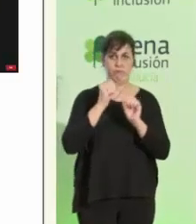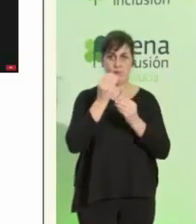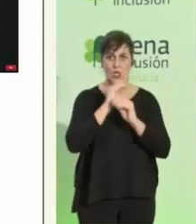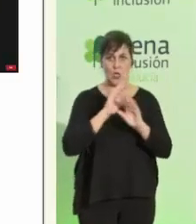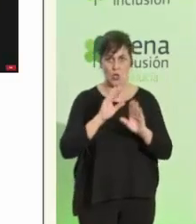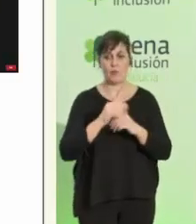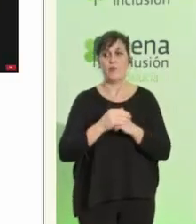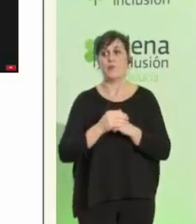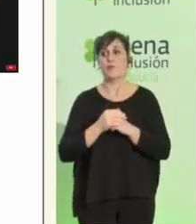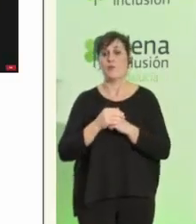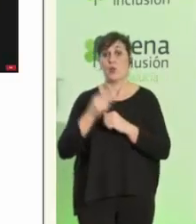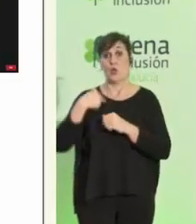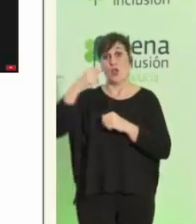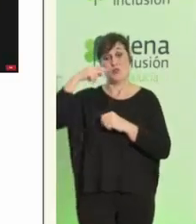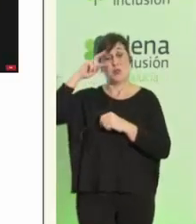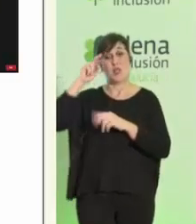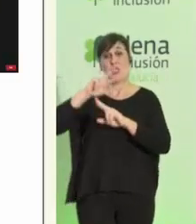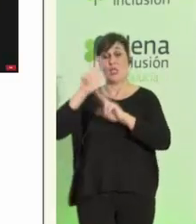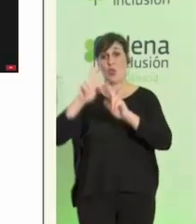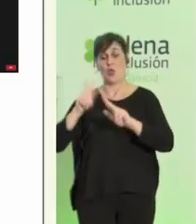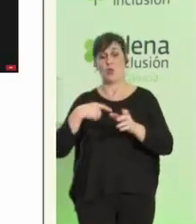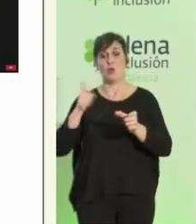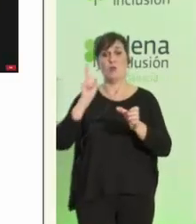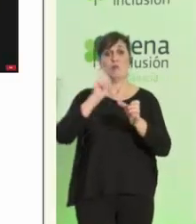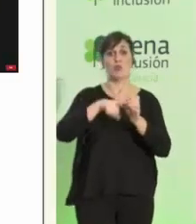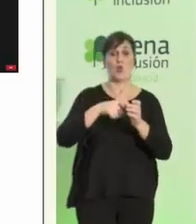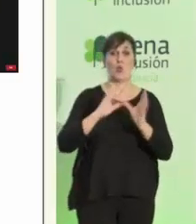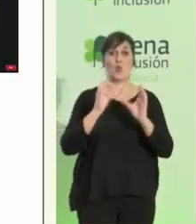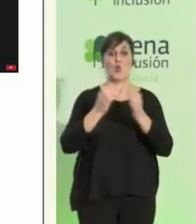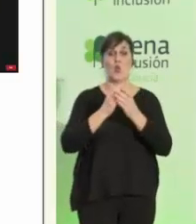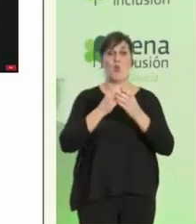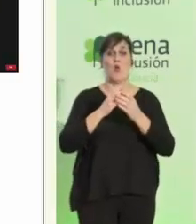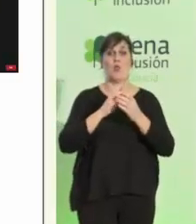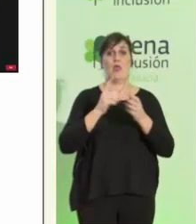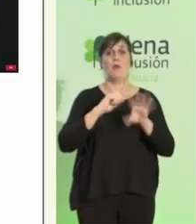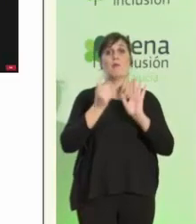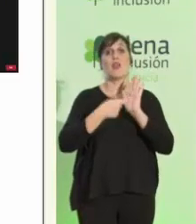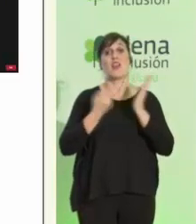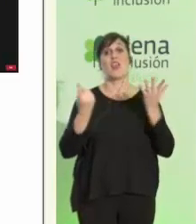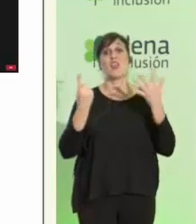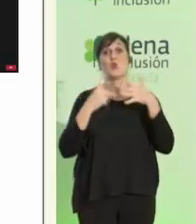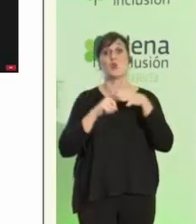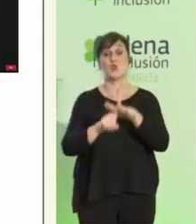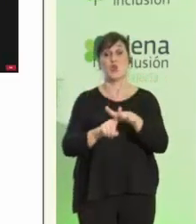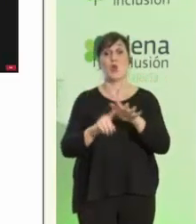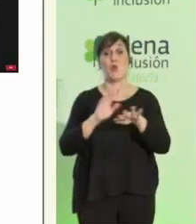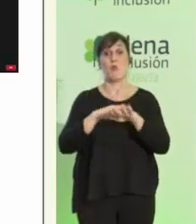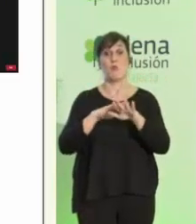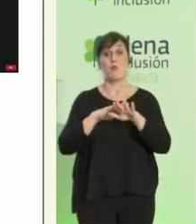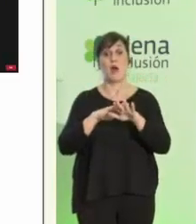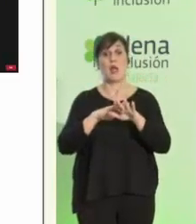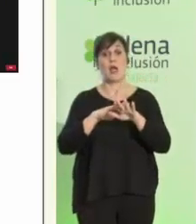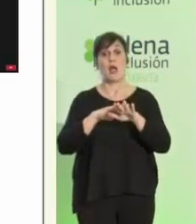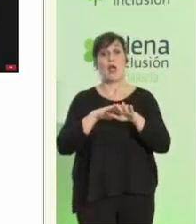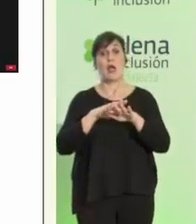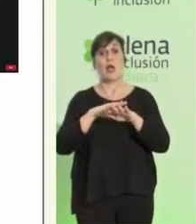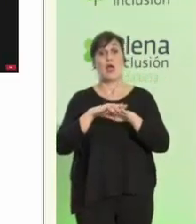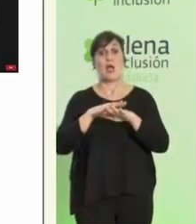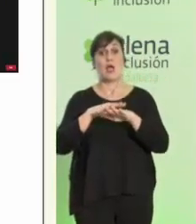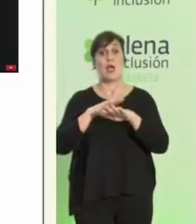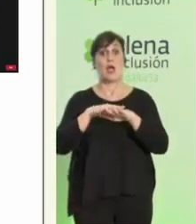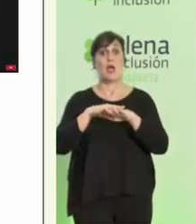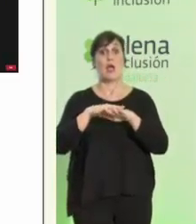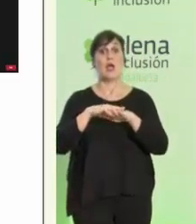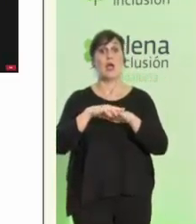experiencia internacional. Formo parte de un grupo de plena inclusión para Sudamérica. Es un grupo en el que hablamos